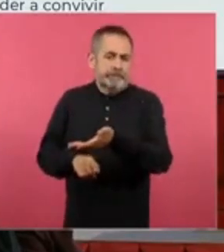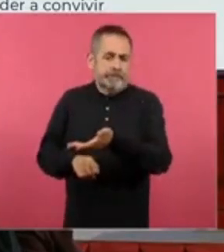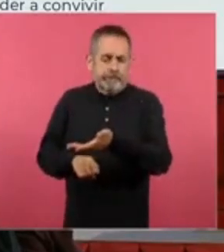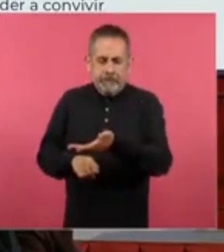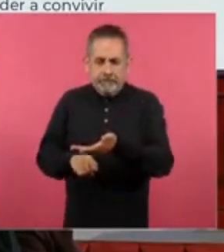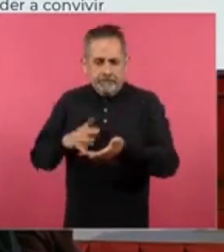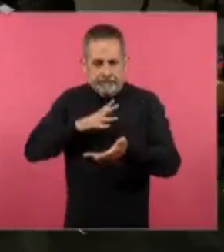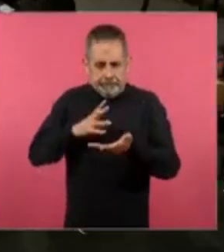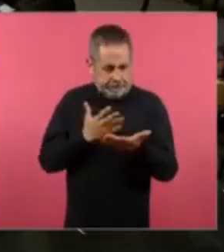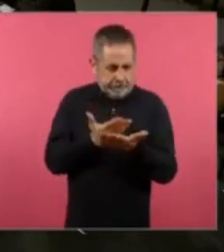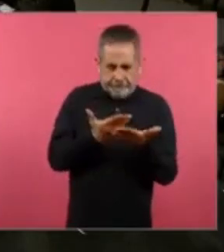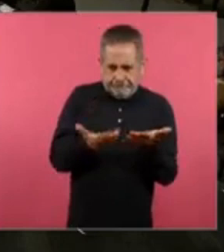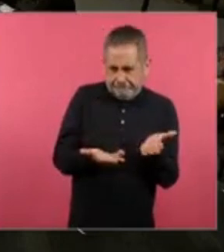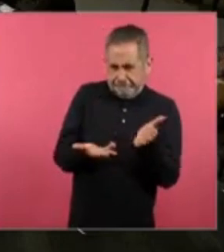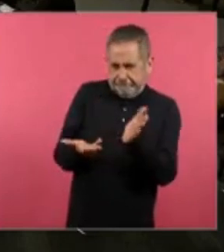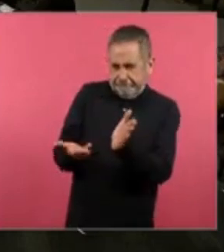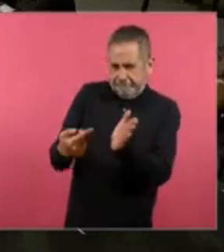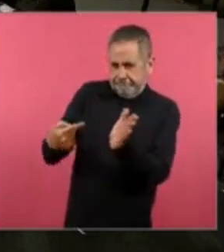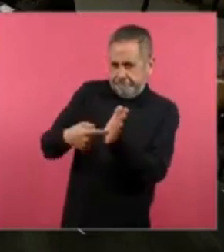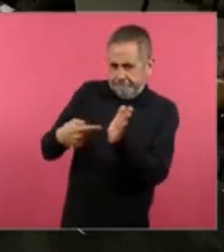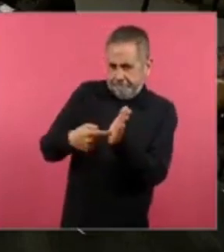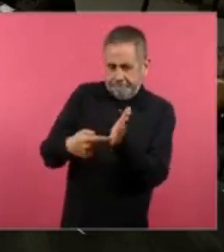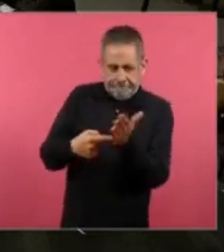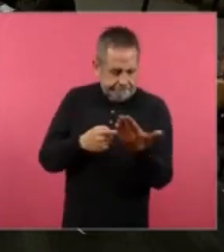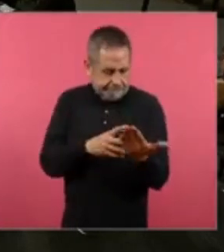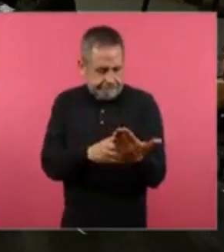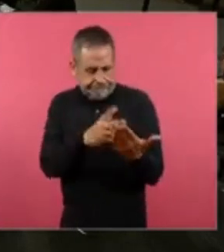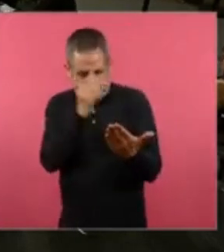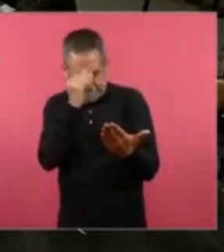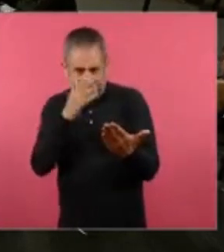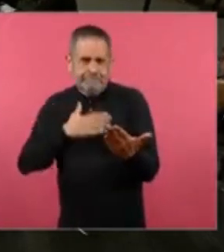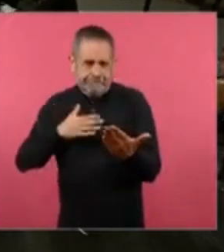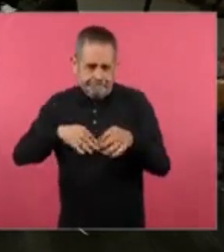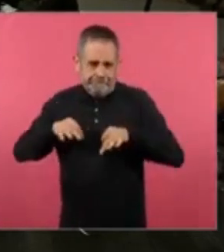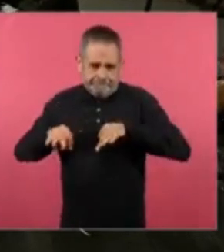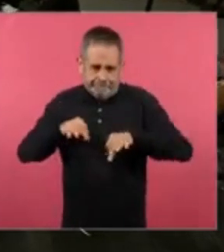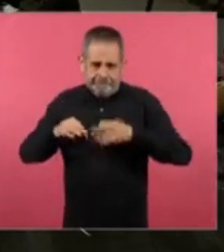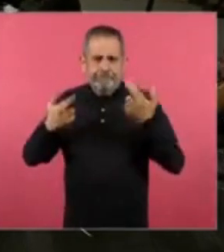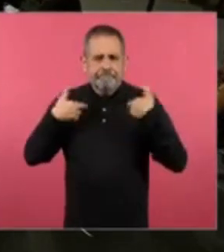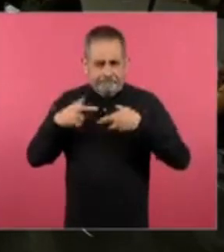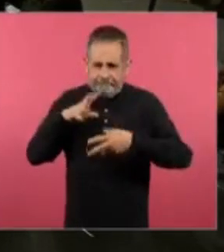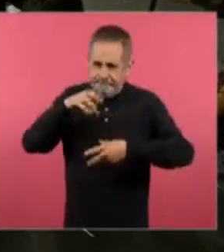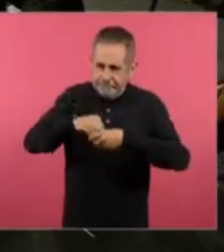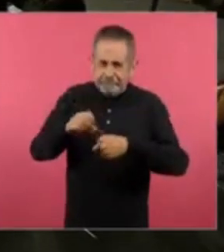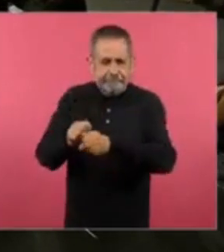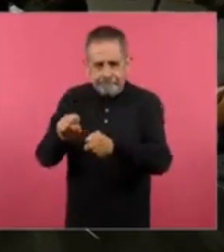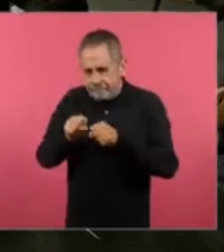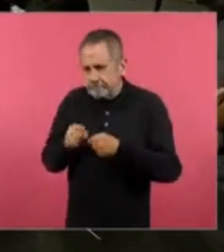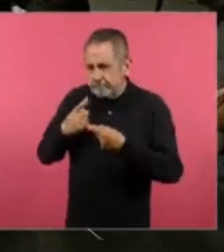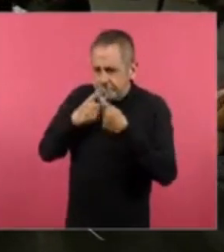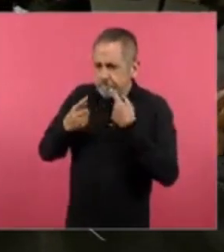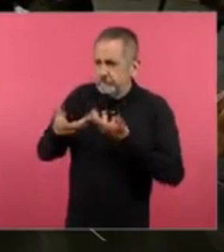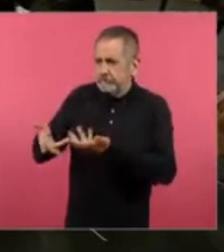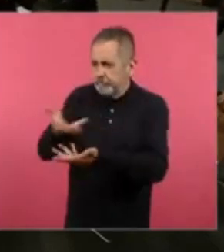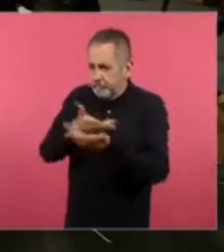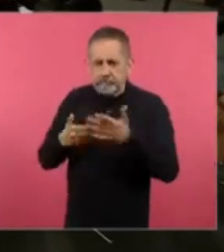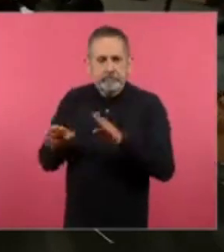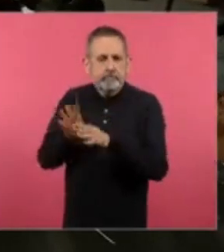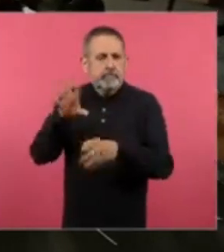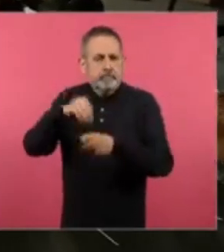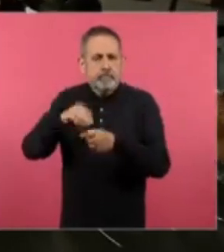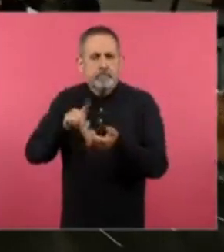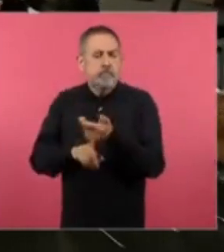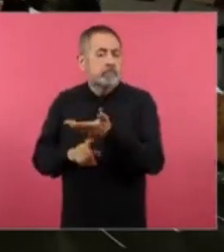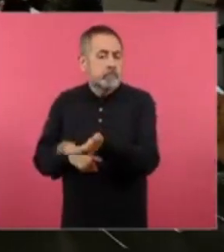están ahí propuestas, ¿no? Claro que necesitamos trabajarlas en el aula, que necesitamos